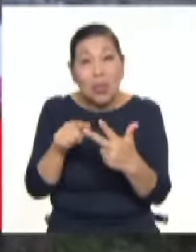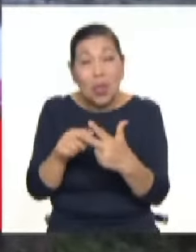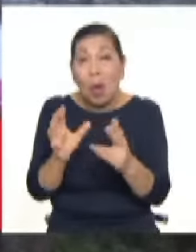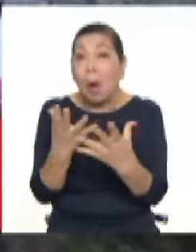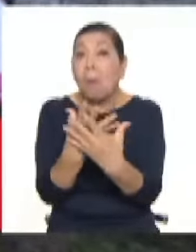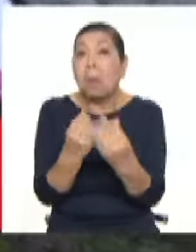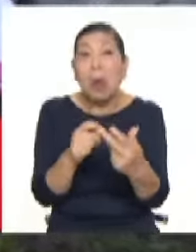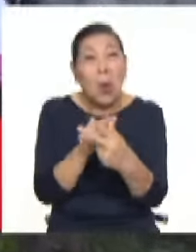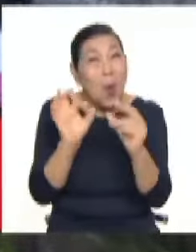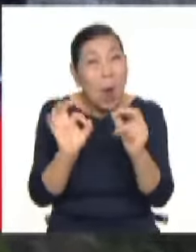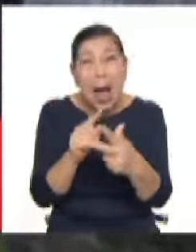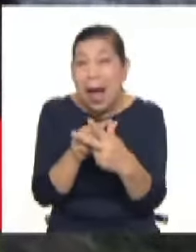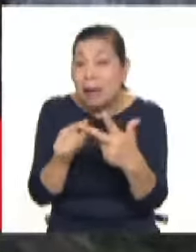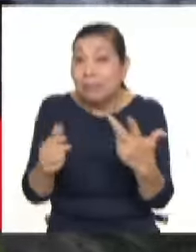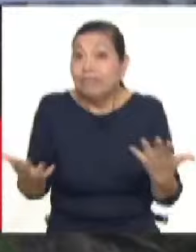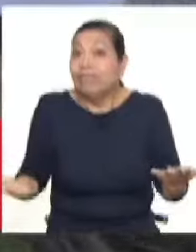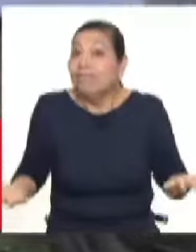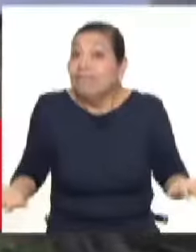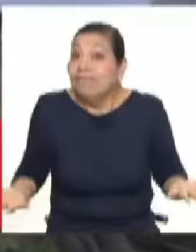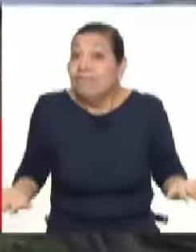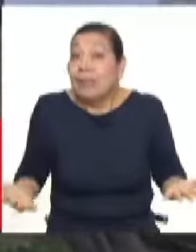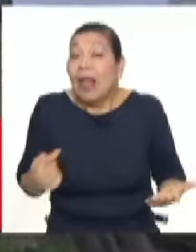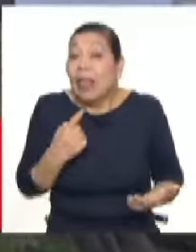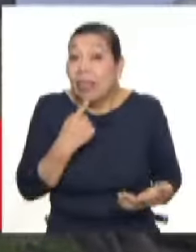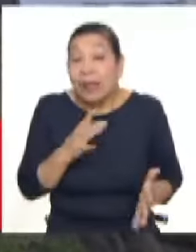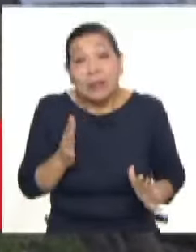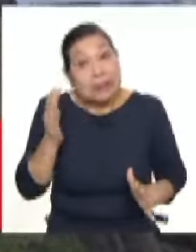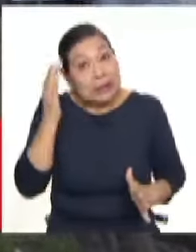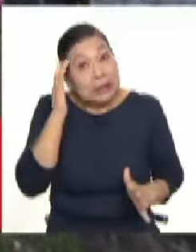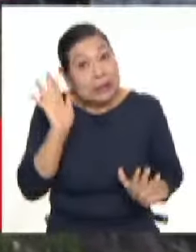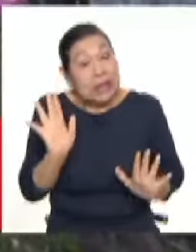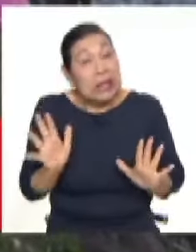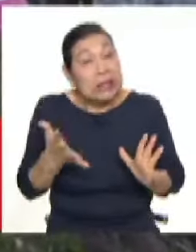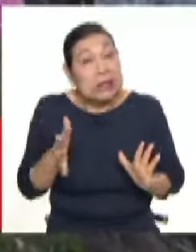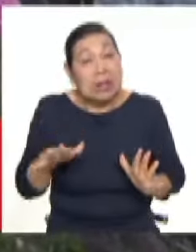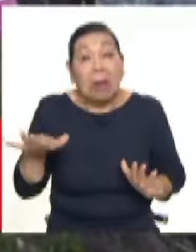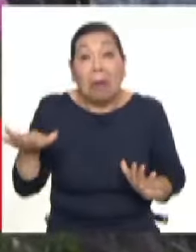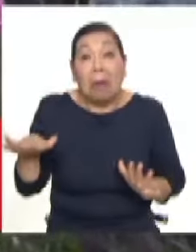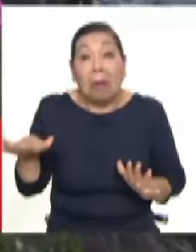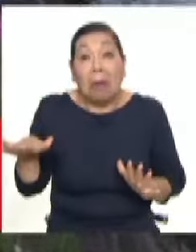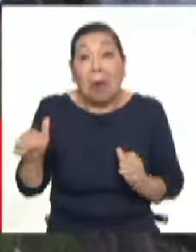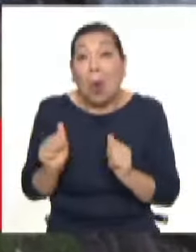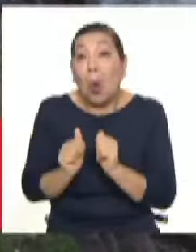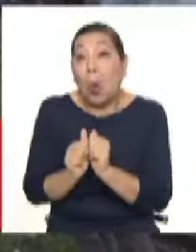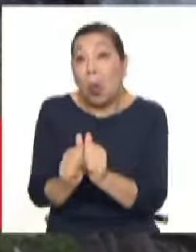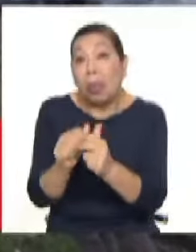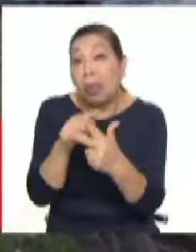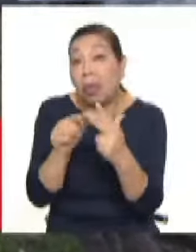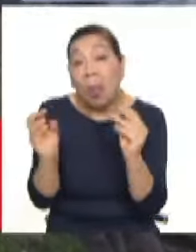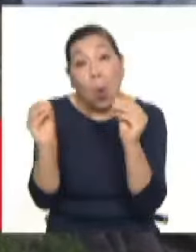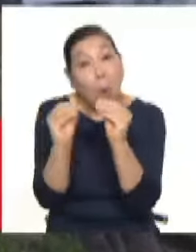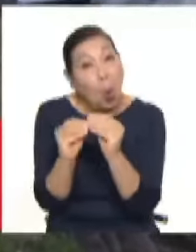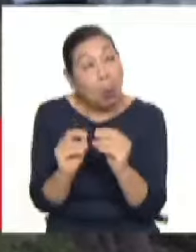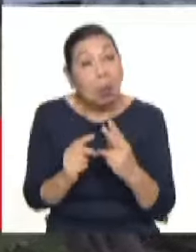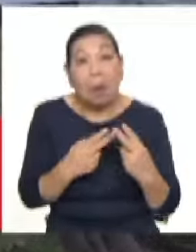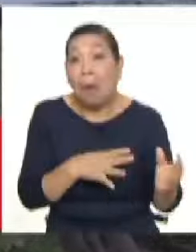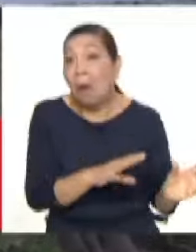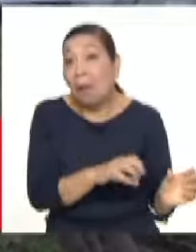familiares, desaparecen. Y bueno, la señora Jocelyn tiene una hipótesis de que quizás la menor se haya ido o esas personas